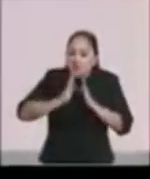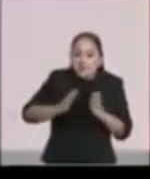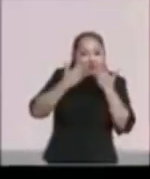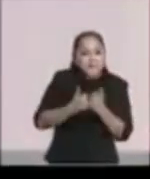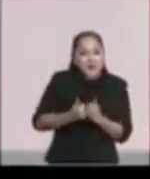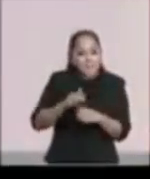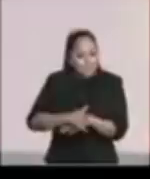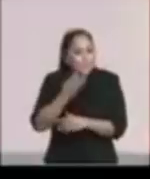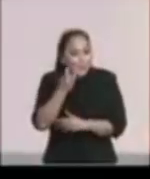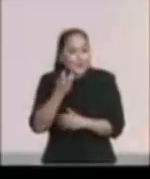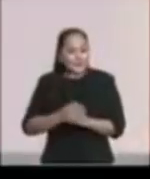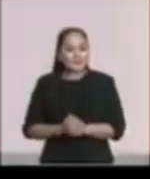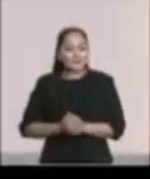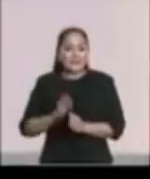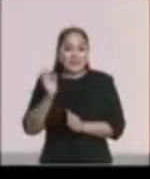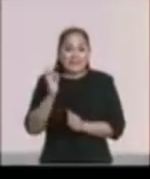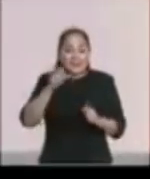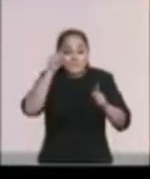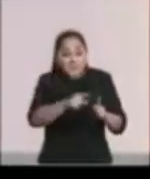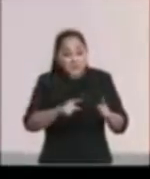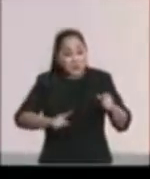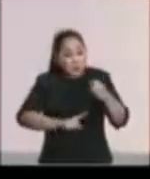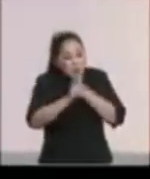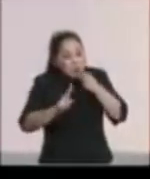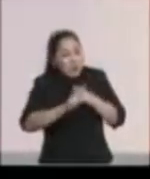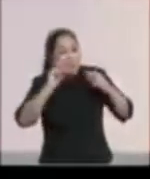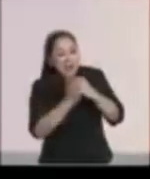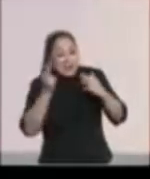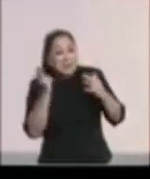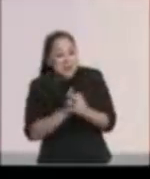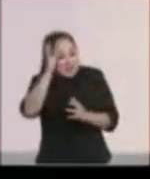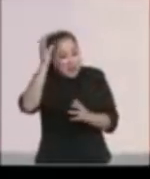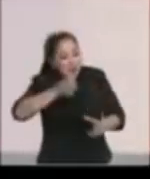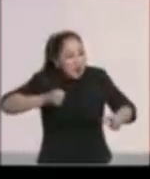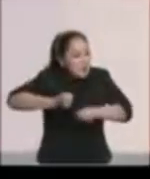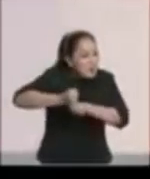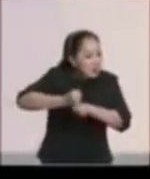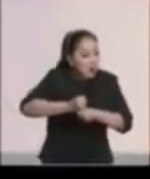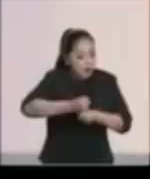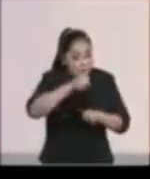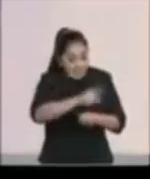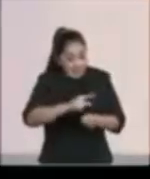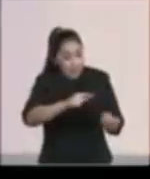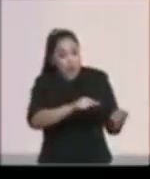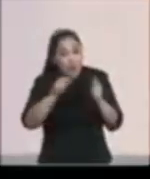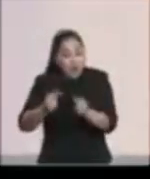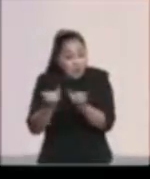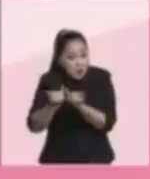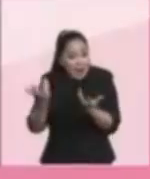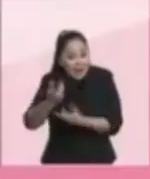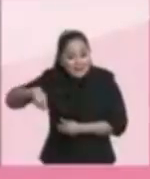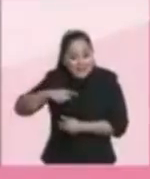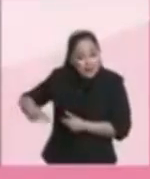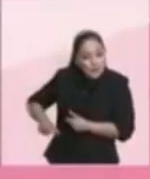puede enfrentar la violencia con la violencia, no se puede apagar el fuego con el fuego. Eso es lo que está